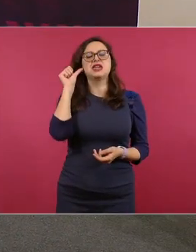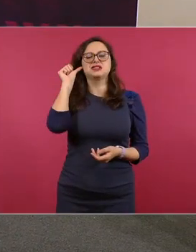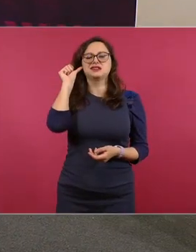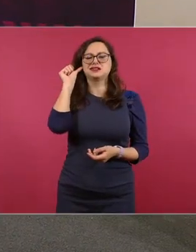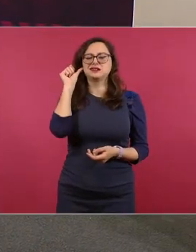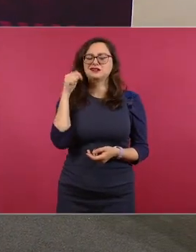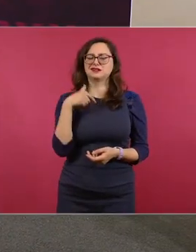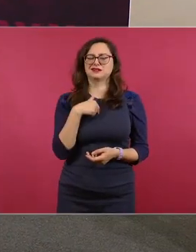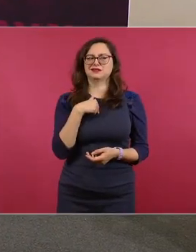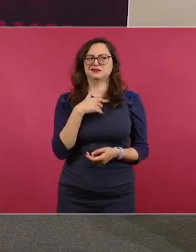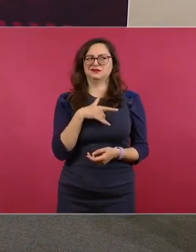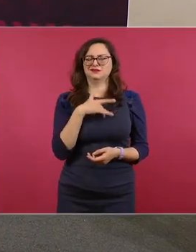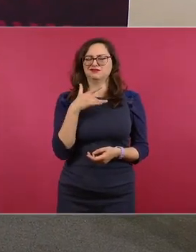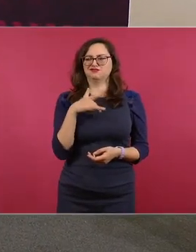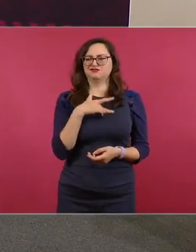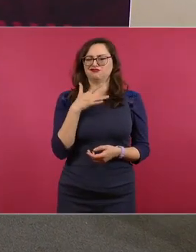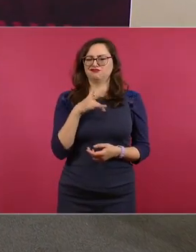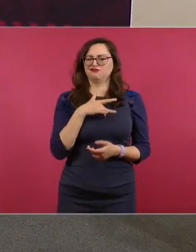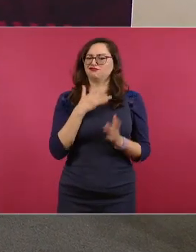me sorprendí,